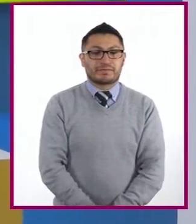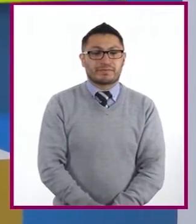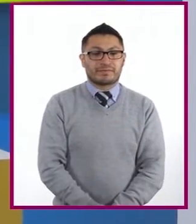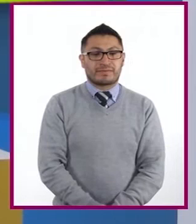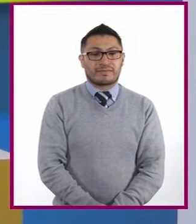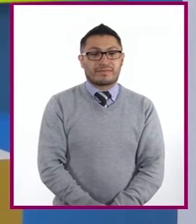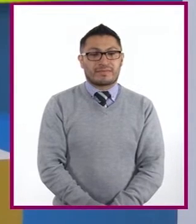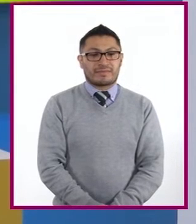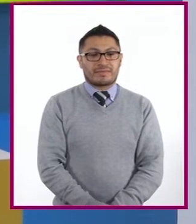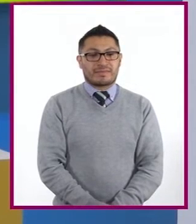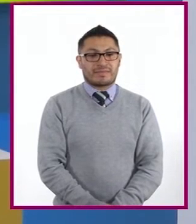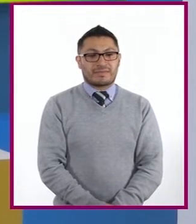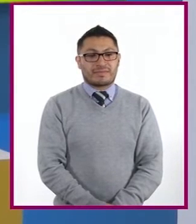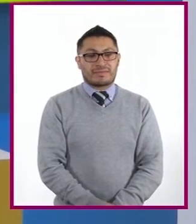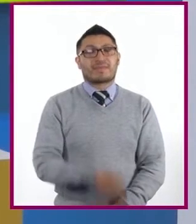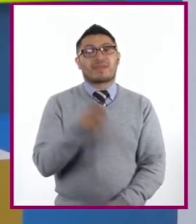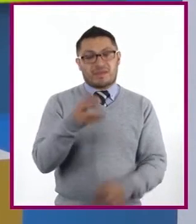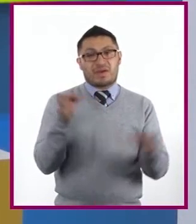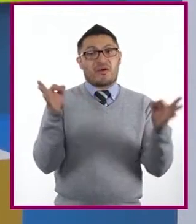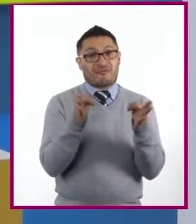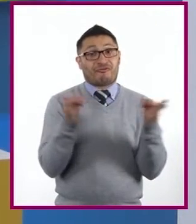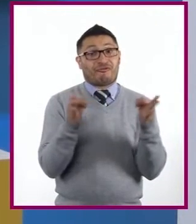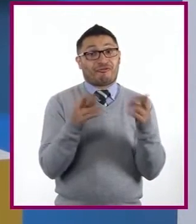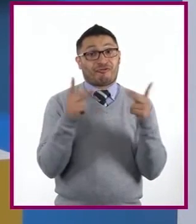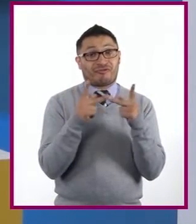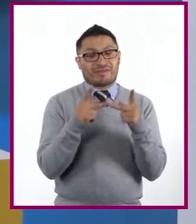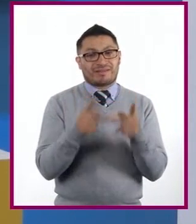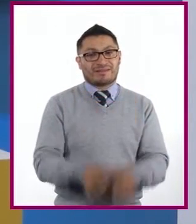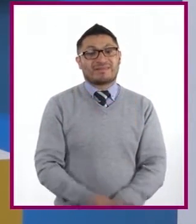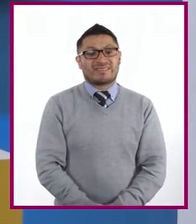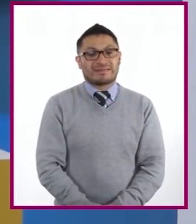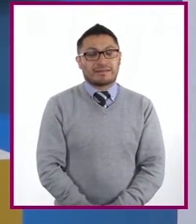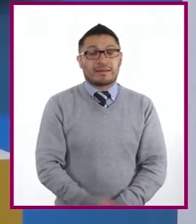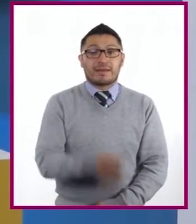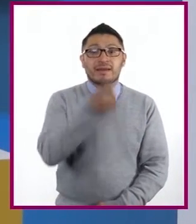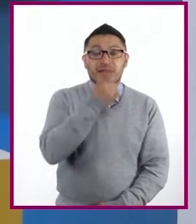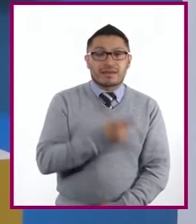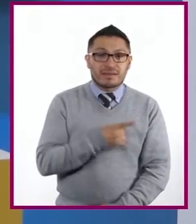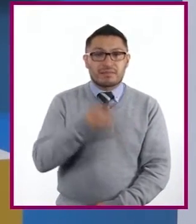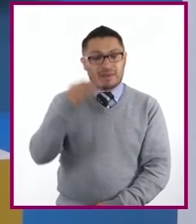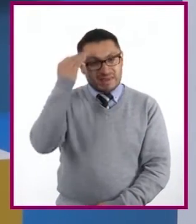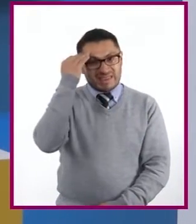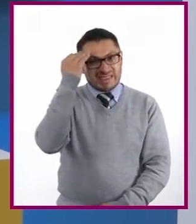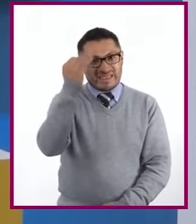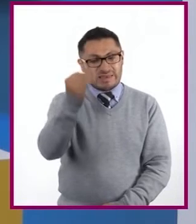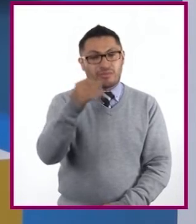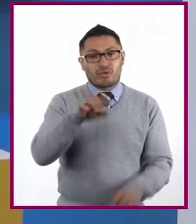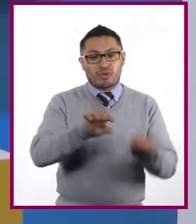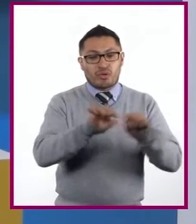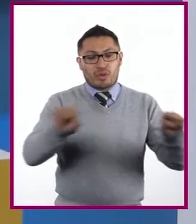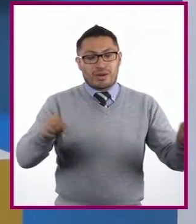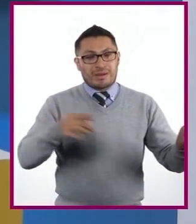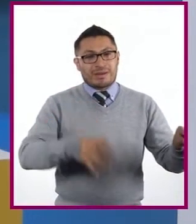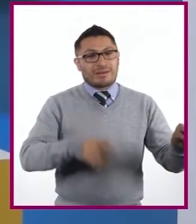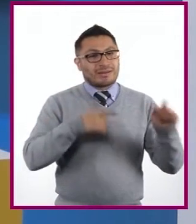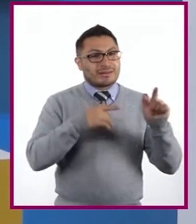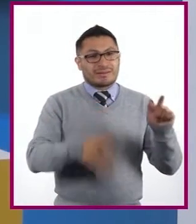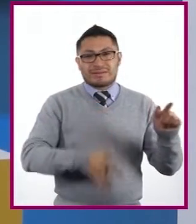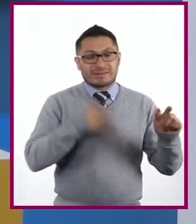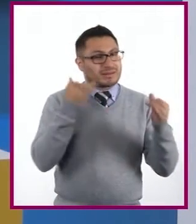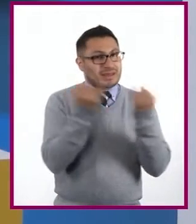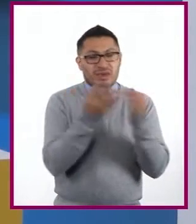Está perfecto, maestra. Está fría. Ahora dime, conforme pasa el tiempo, ¿la barra se sigue sintiendo fría?